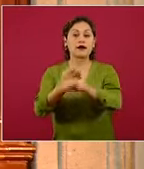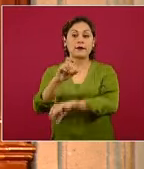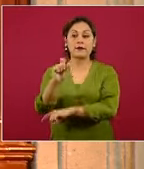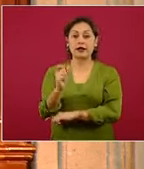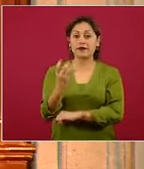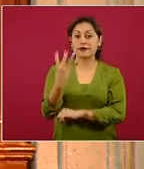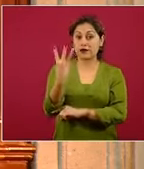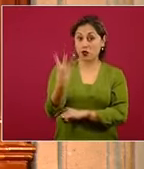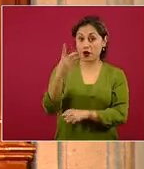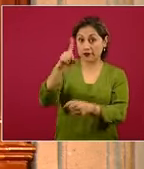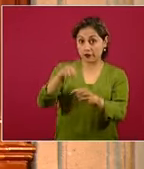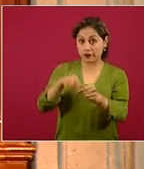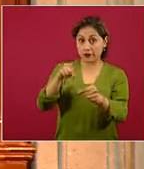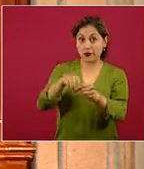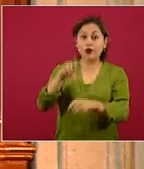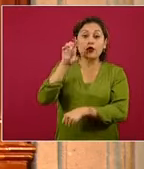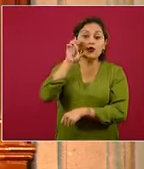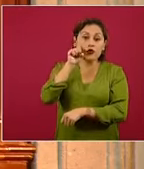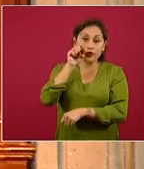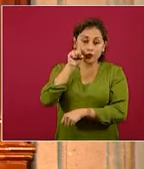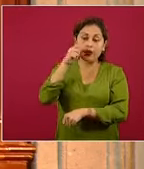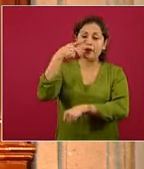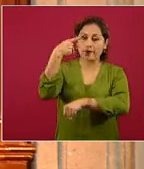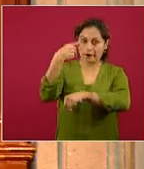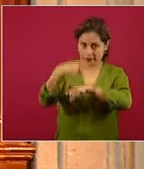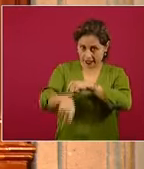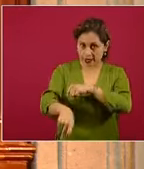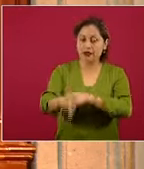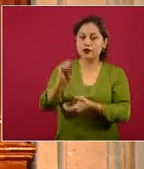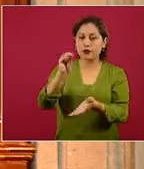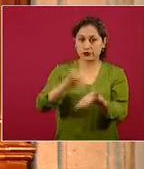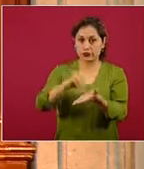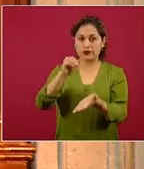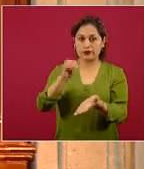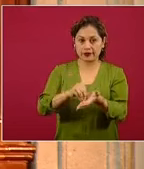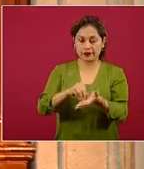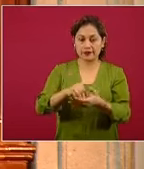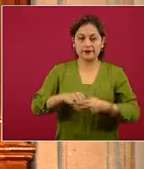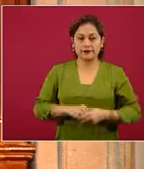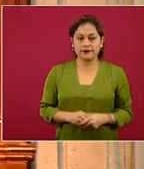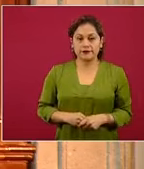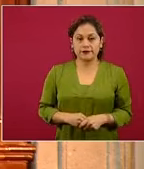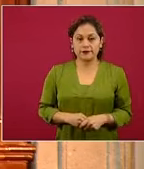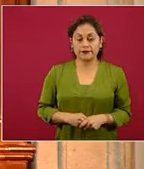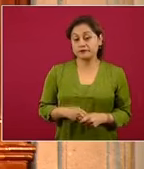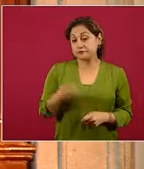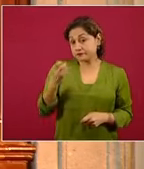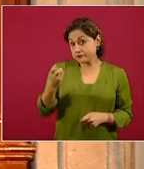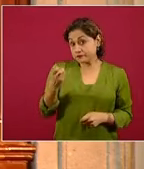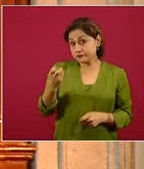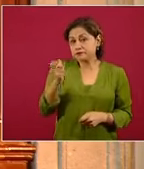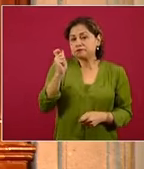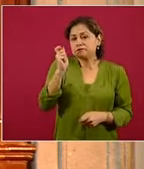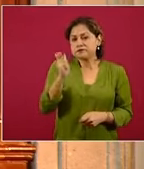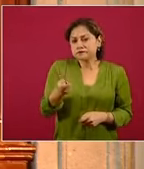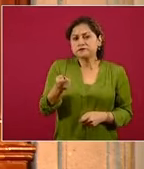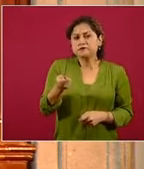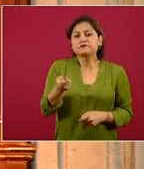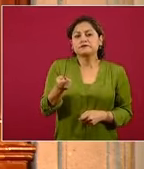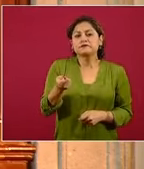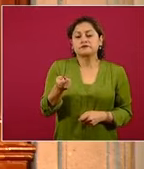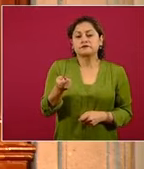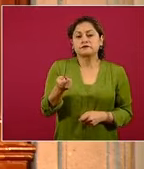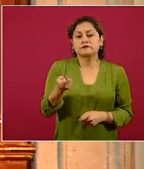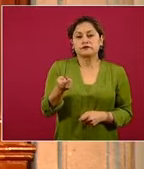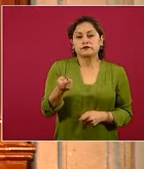en un nivel de riesgo alto, que es el color naranja, y bueno, esto también lógicamente habla de la intensificación